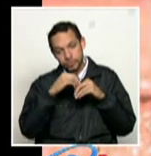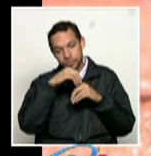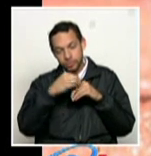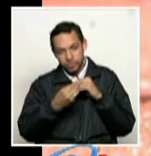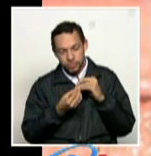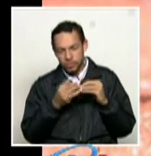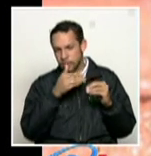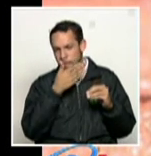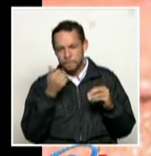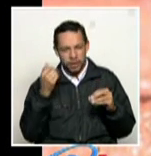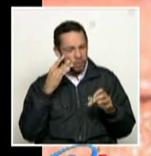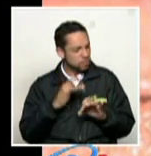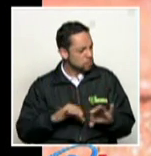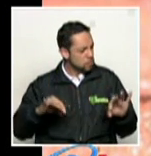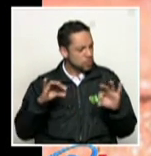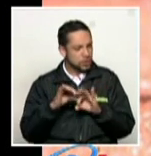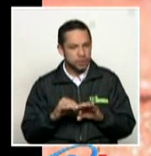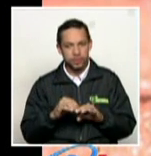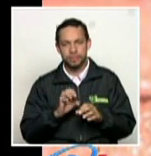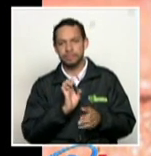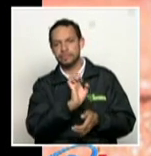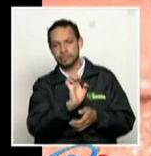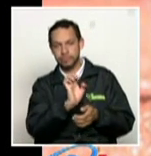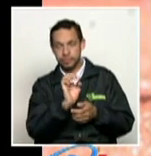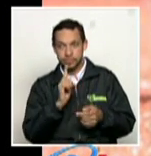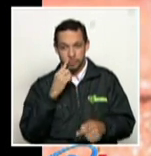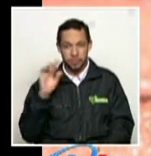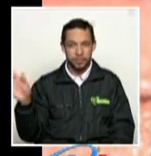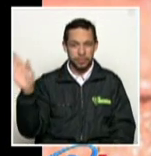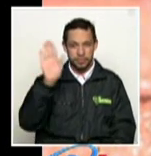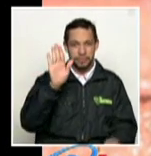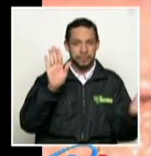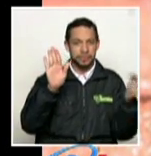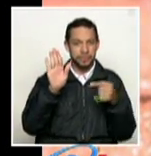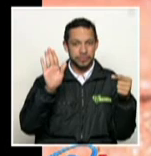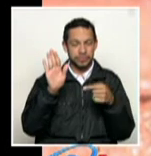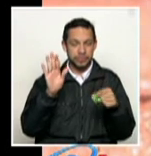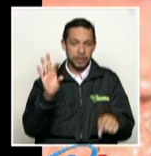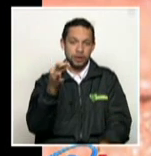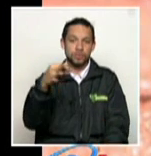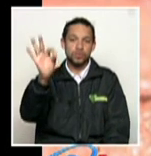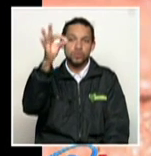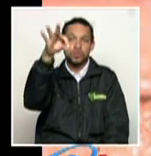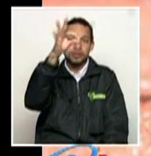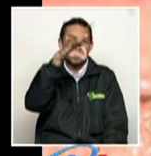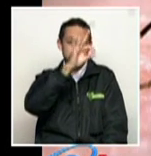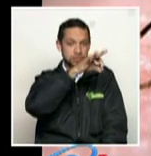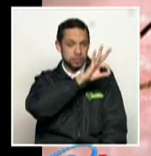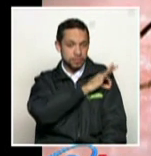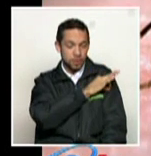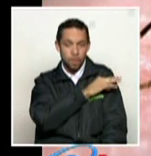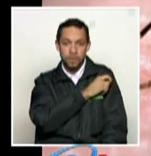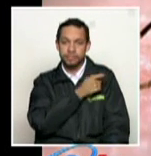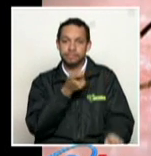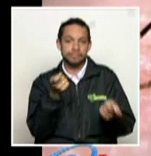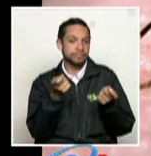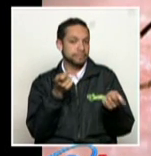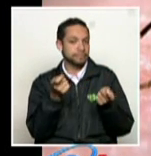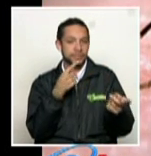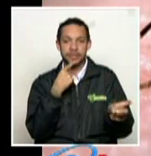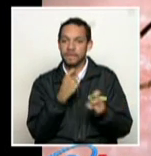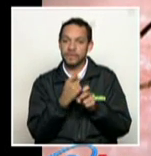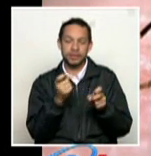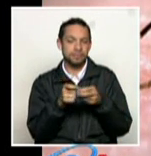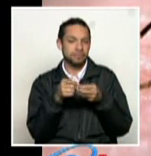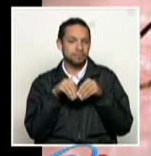como tal es importante el ayuno. Ahí ustedes ven las imágenes, el proceso de transmisión, muy difícil controlar este animalito, y